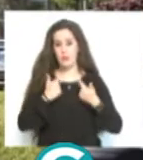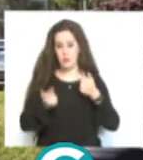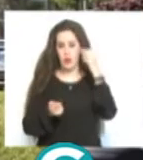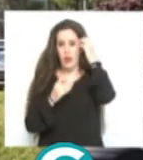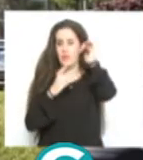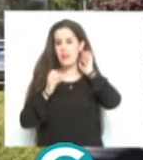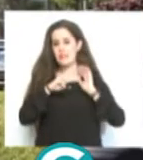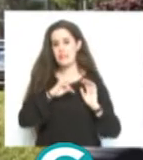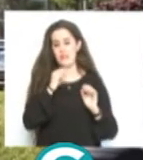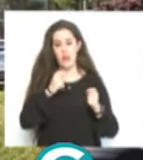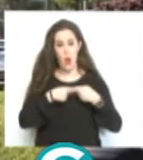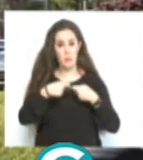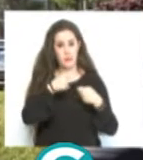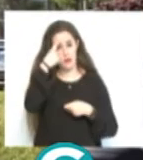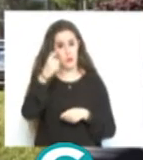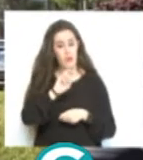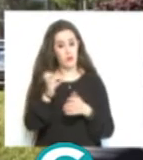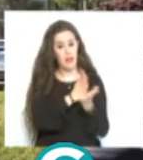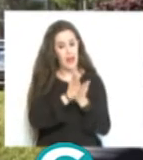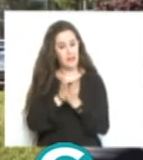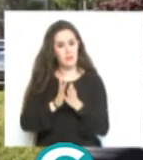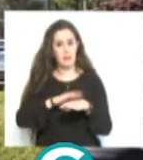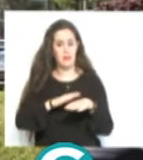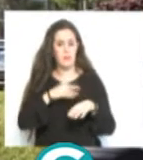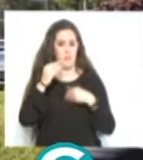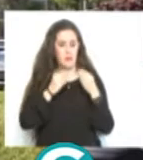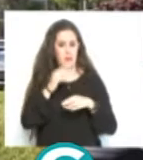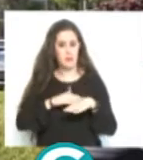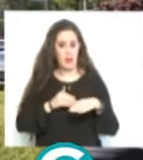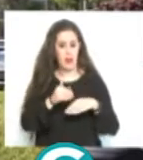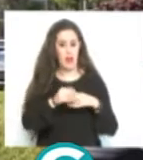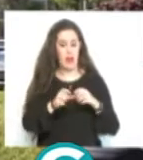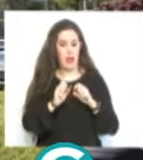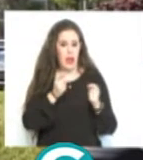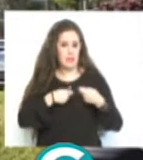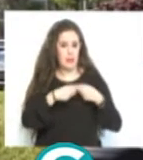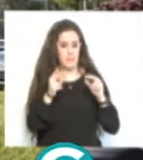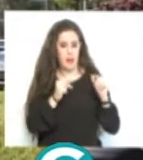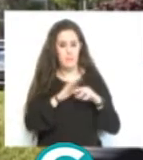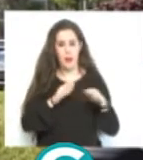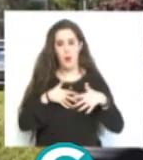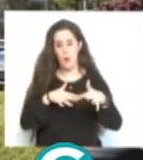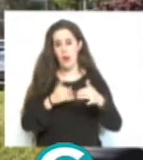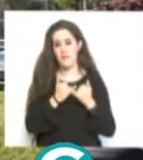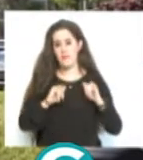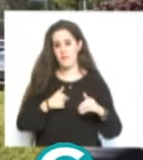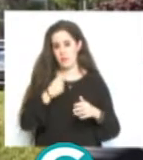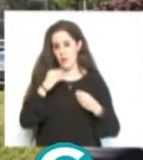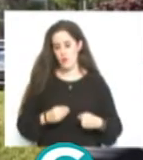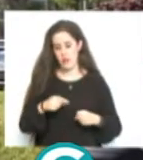y Comisiones recuerdan que hay otras alternativas que se plantearán a la Asamblea para no llegar a la huelga, la fiesta grande de la